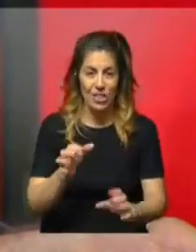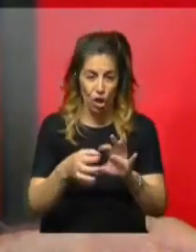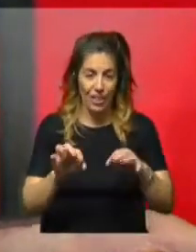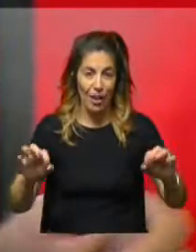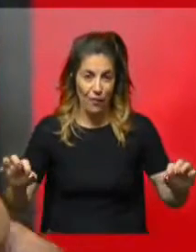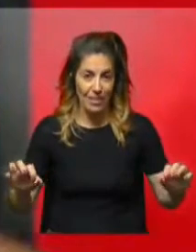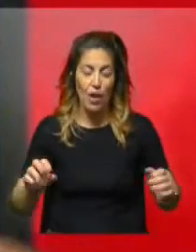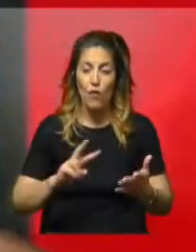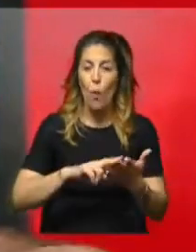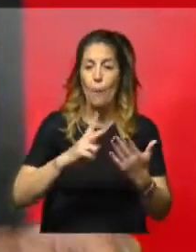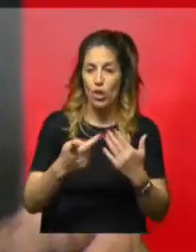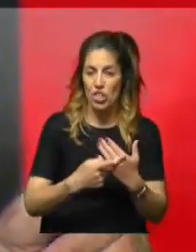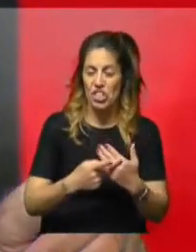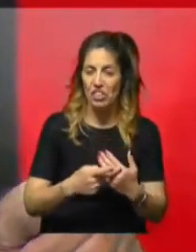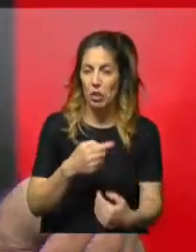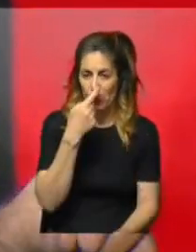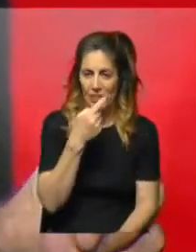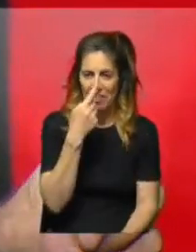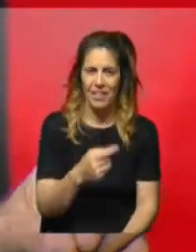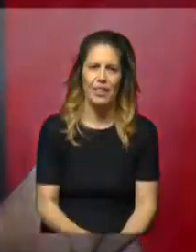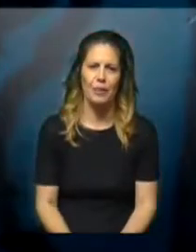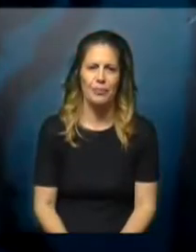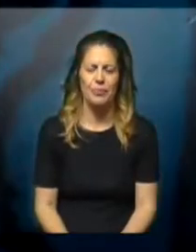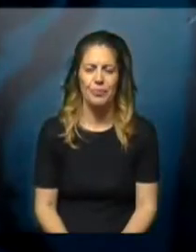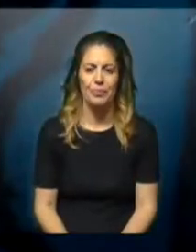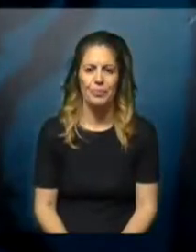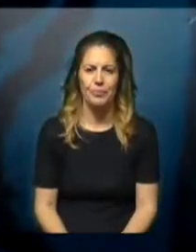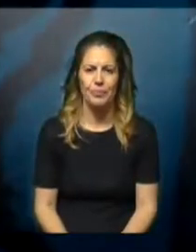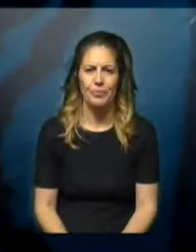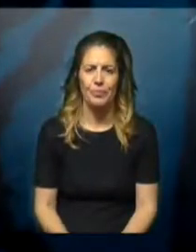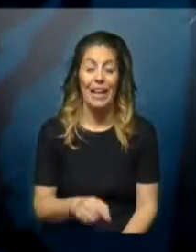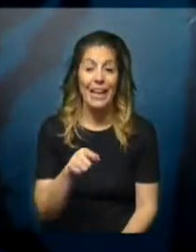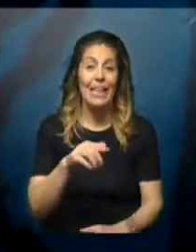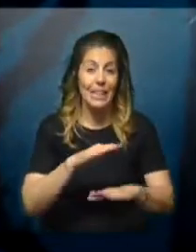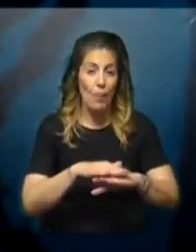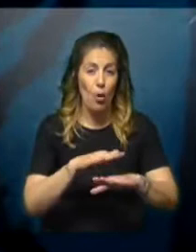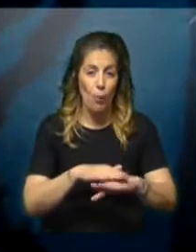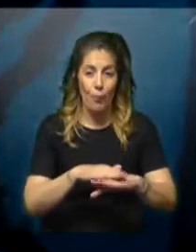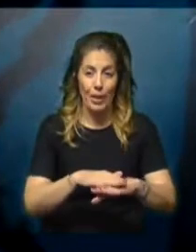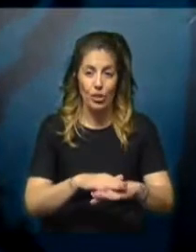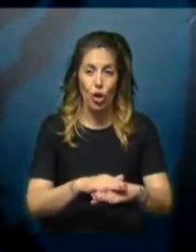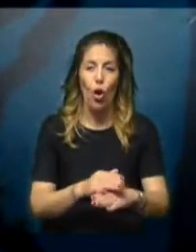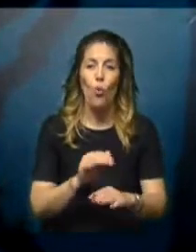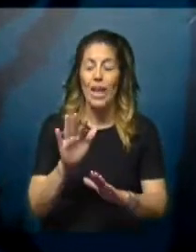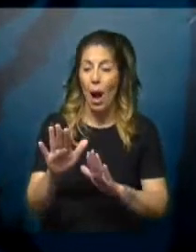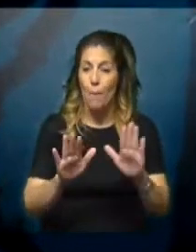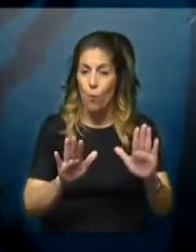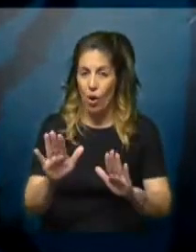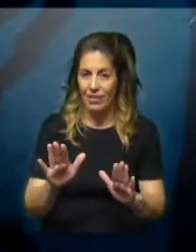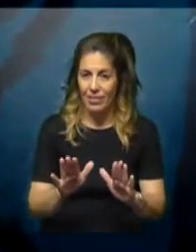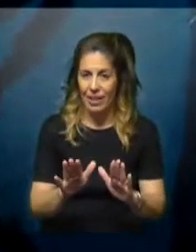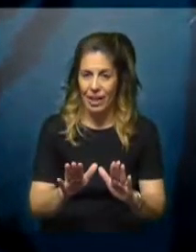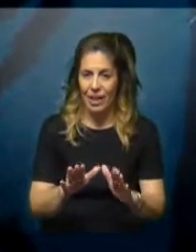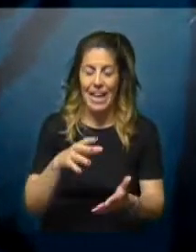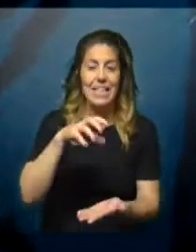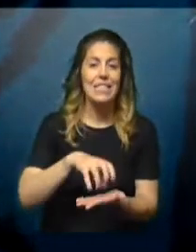fue un proyecto muy muy interesante estás en este momento estás con una muestra este en